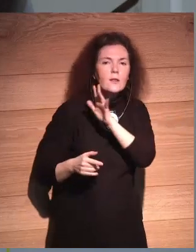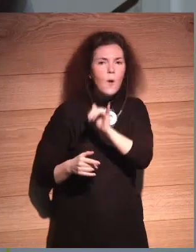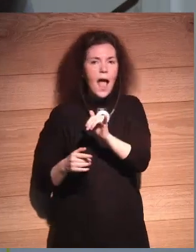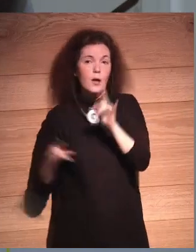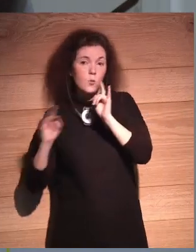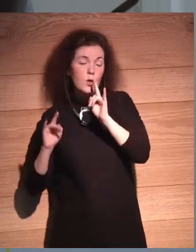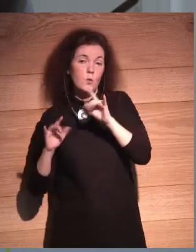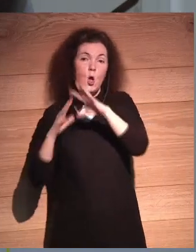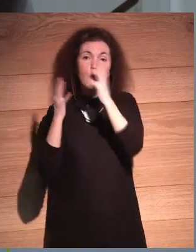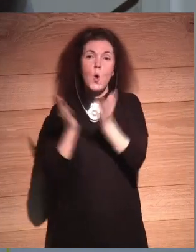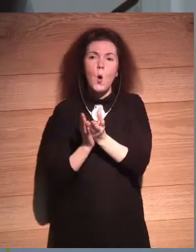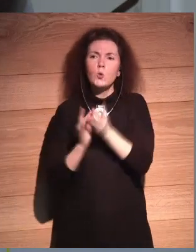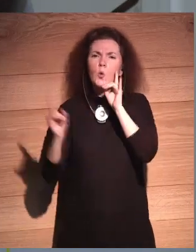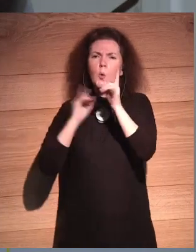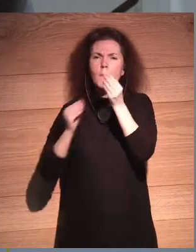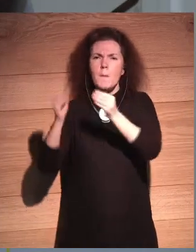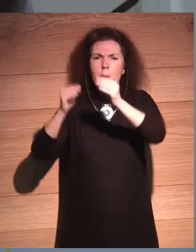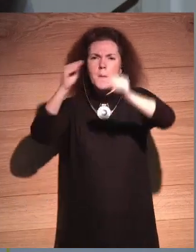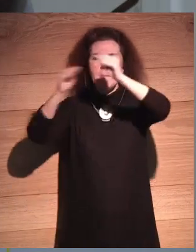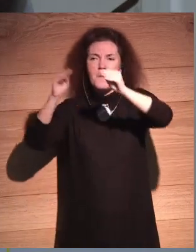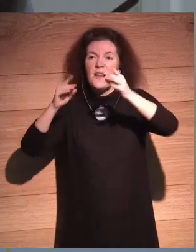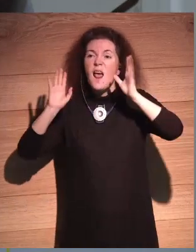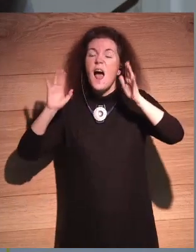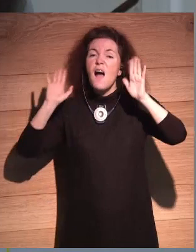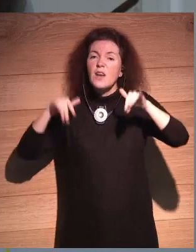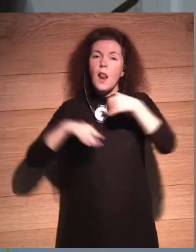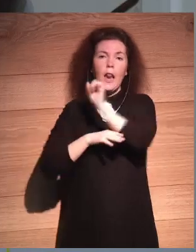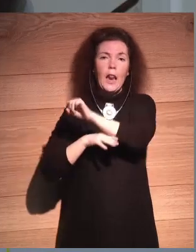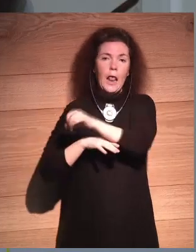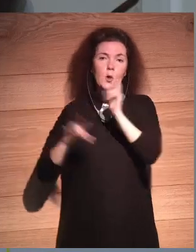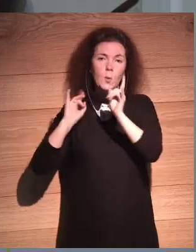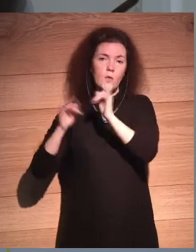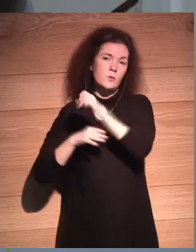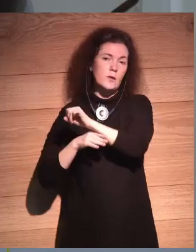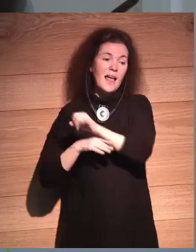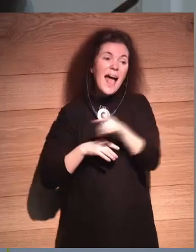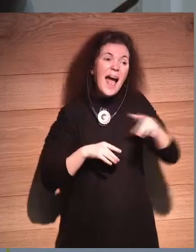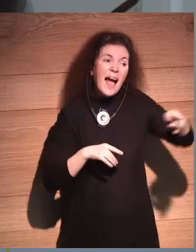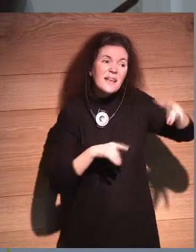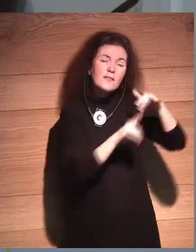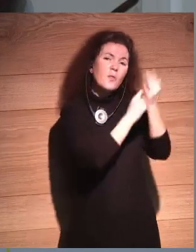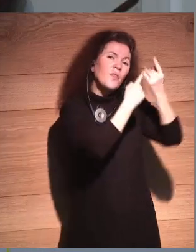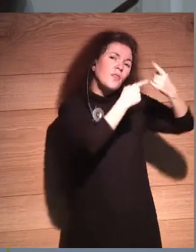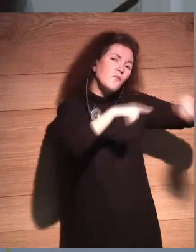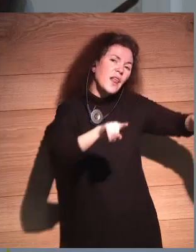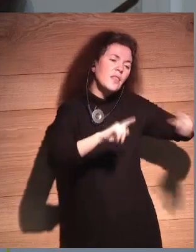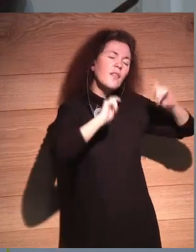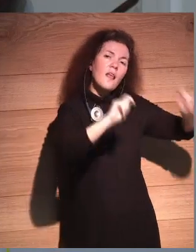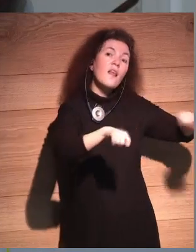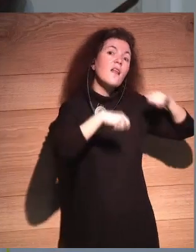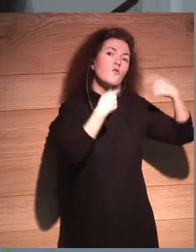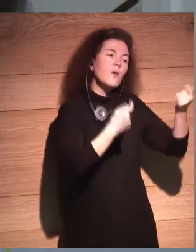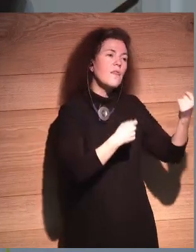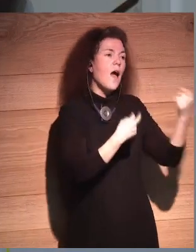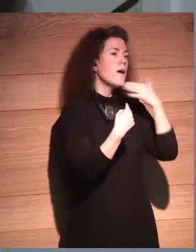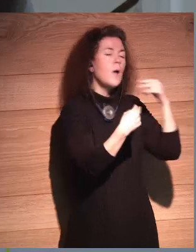En conjunto suman tantos sonidos que apenas los oímos. Allí era totalmente distinto. La naturaleza me